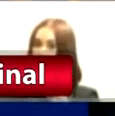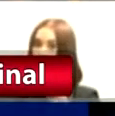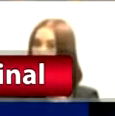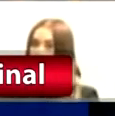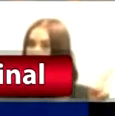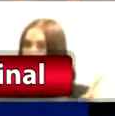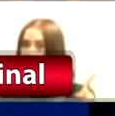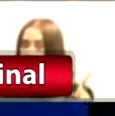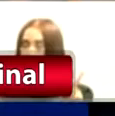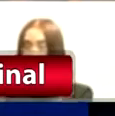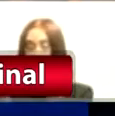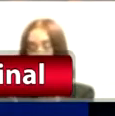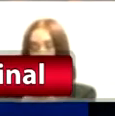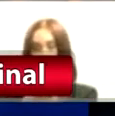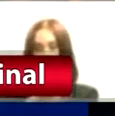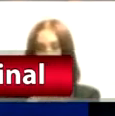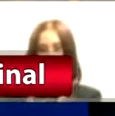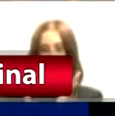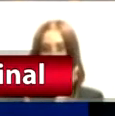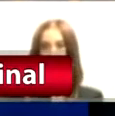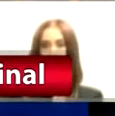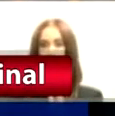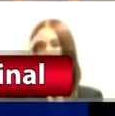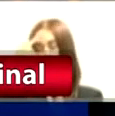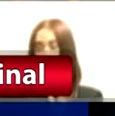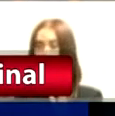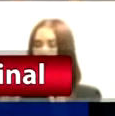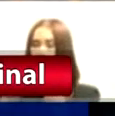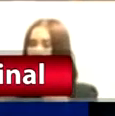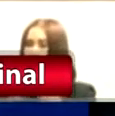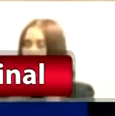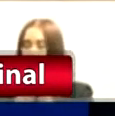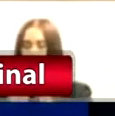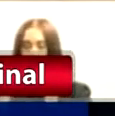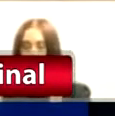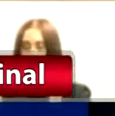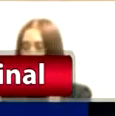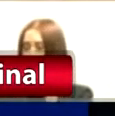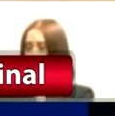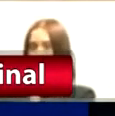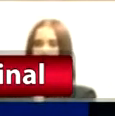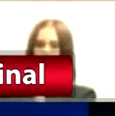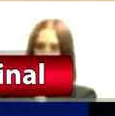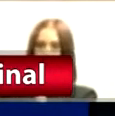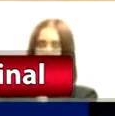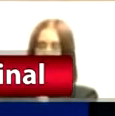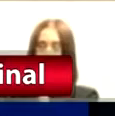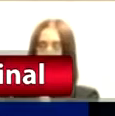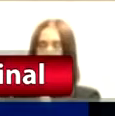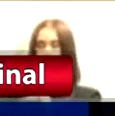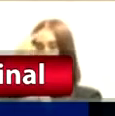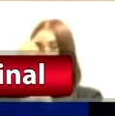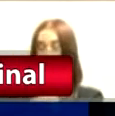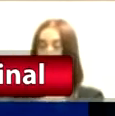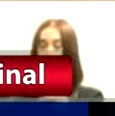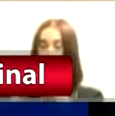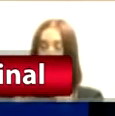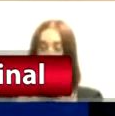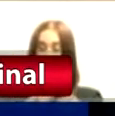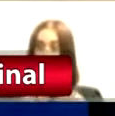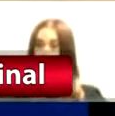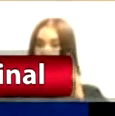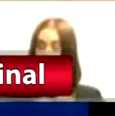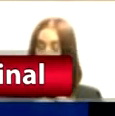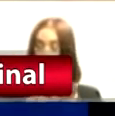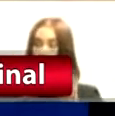avanza, prevalecen debilidades institucionales que conllevan a la desigualdad. Por ello, es preciso modificar esa agenda de